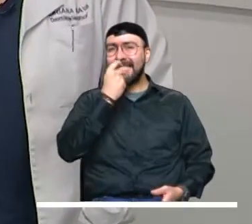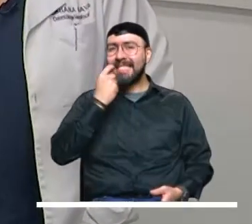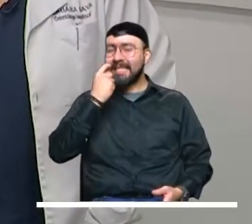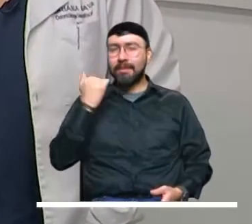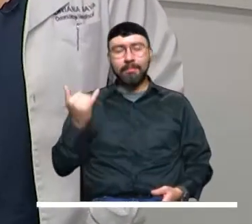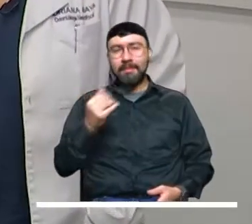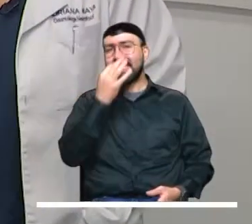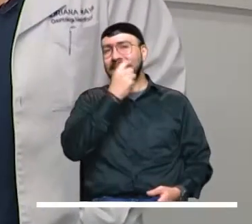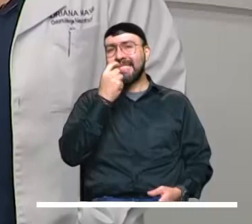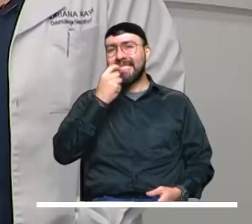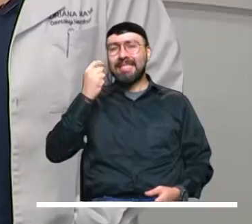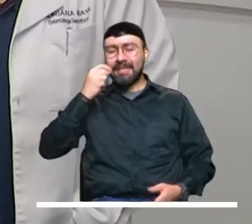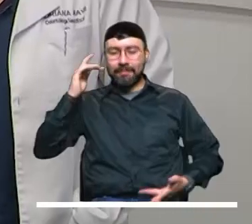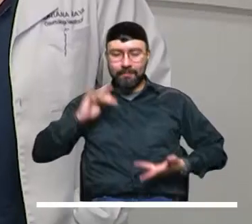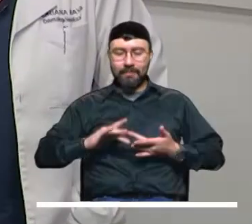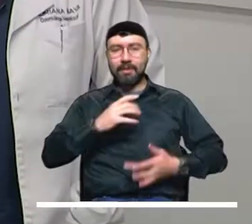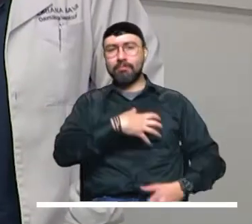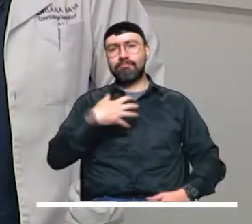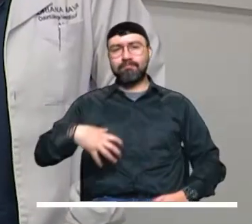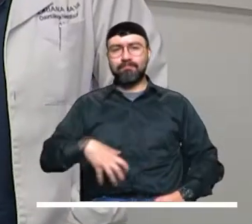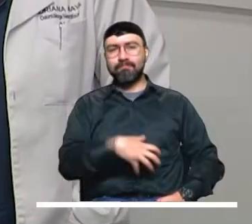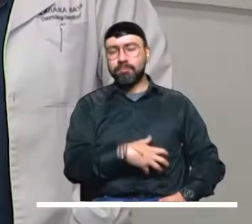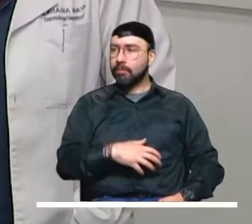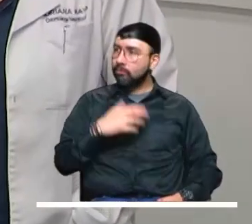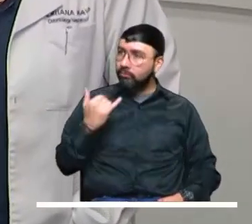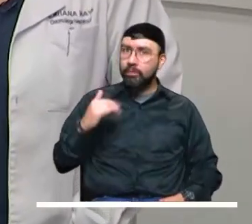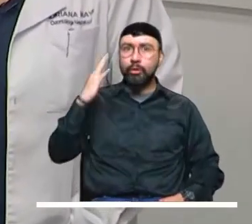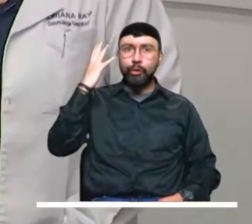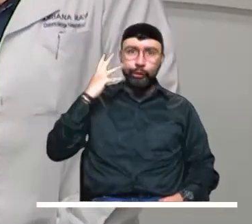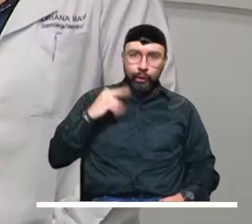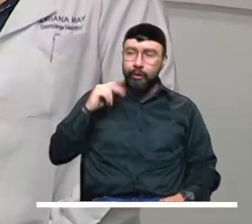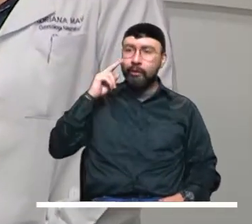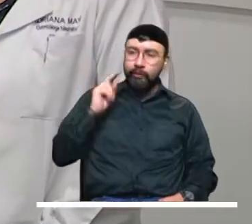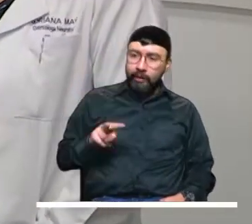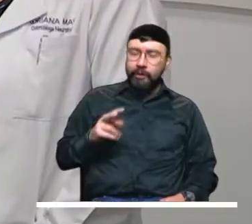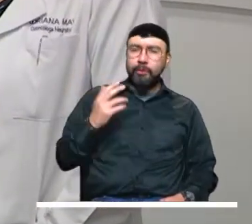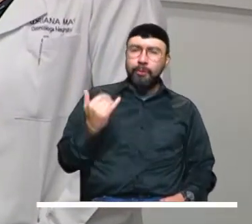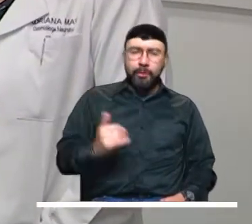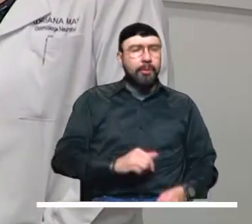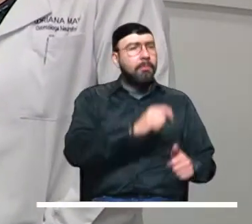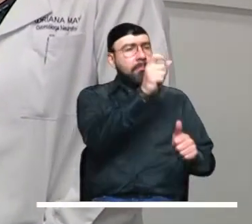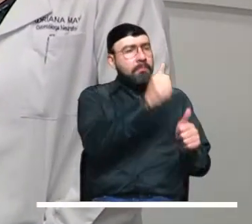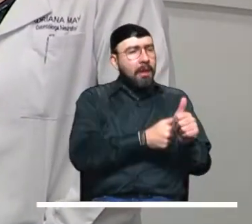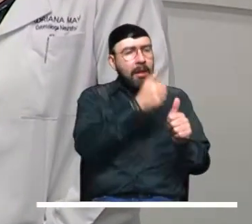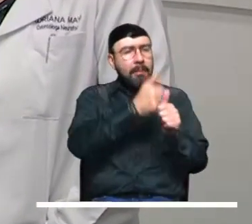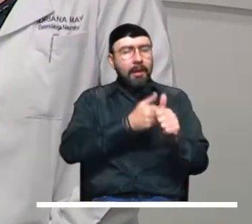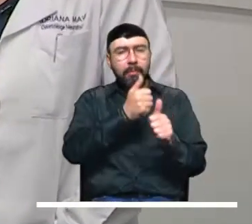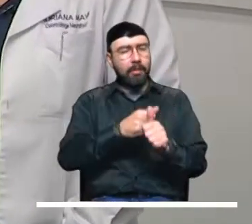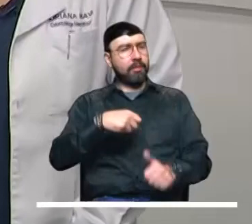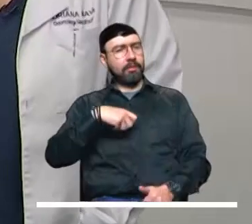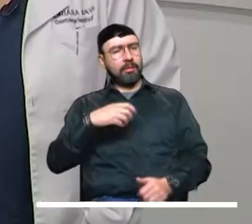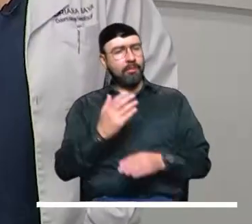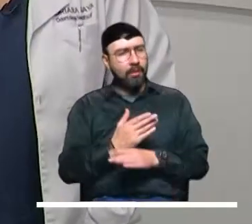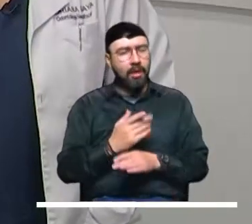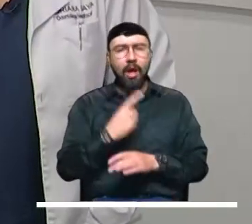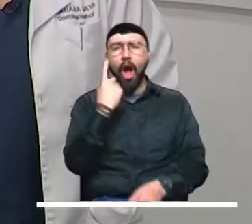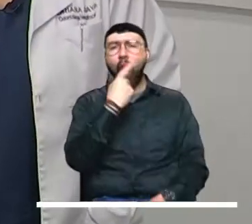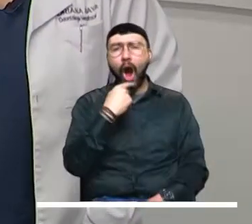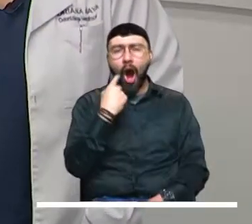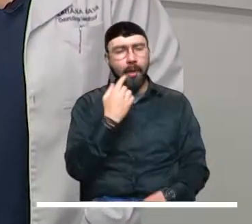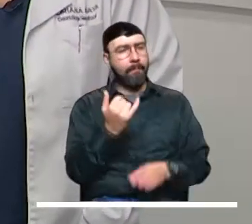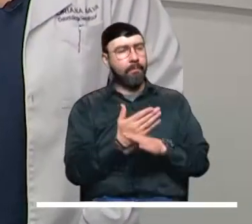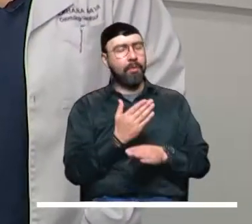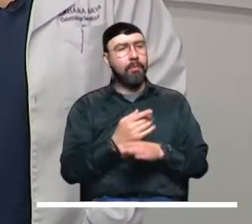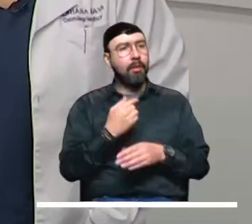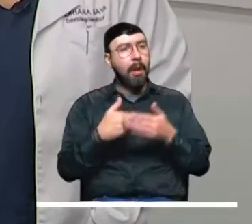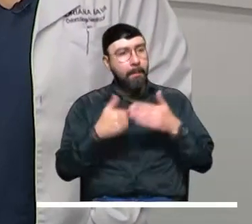odontología neurofocal, porque vemos día a día en cada uno de nuestros pacientes problemas a nivel de la boca y lo que empieza